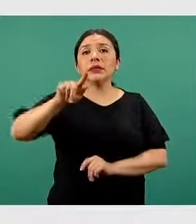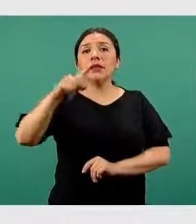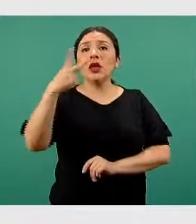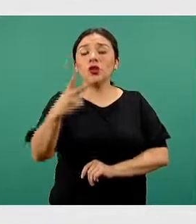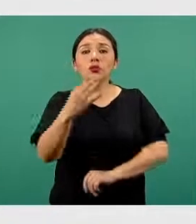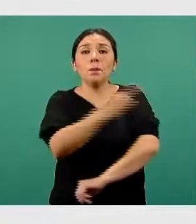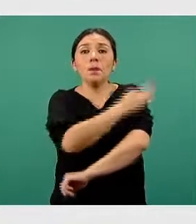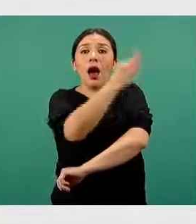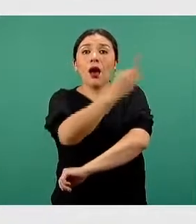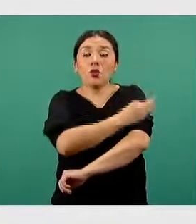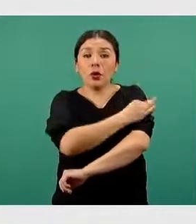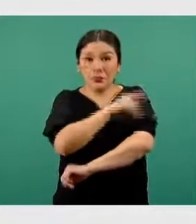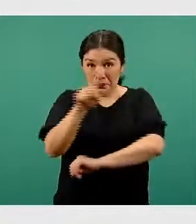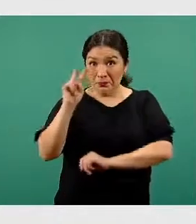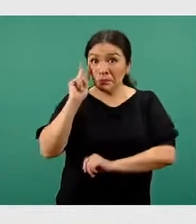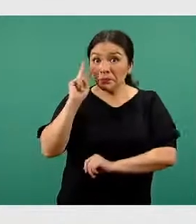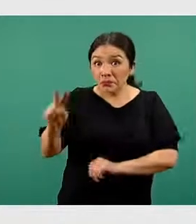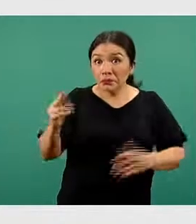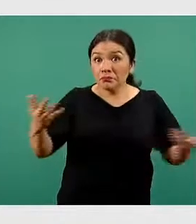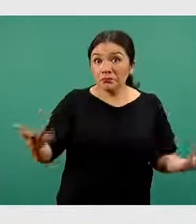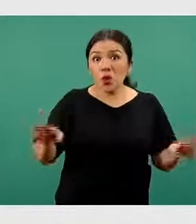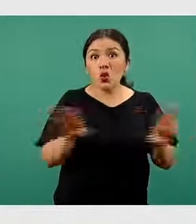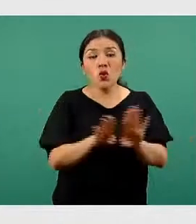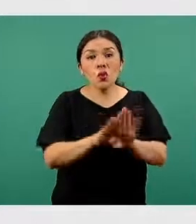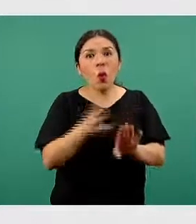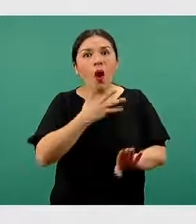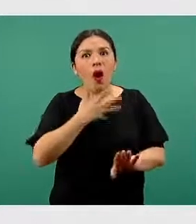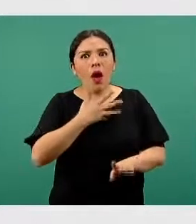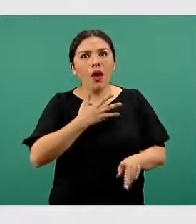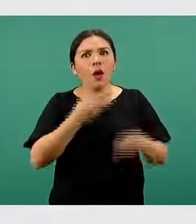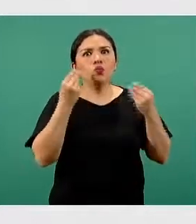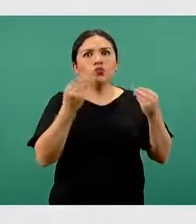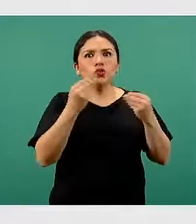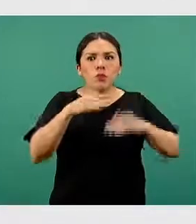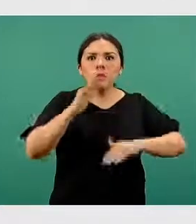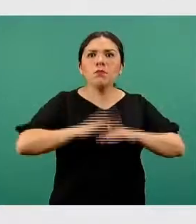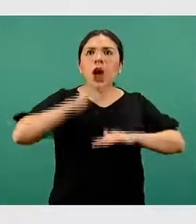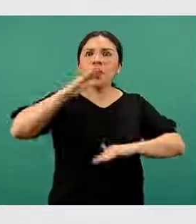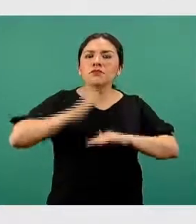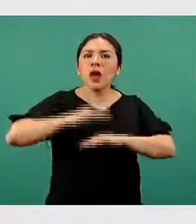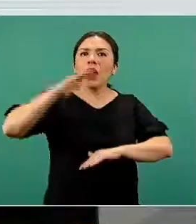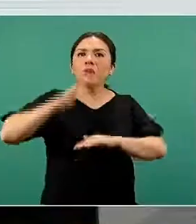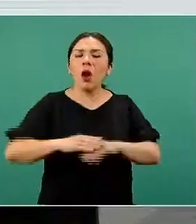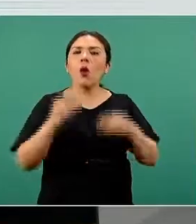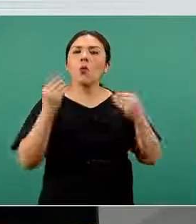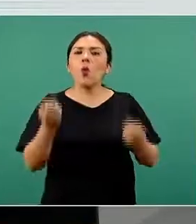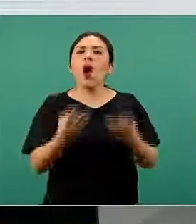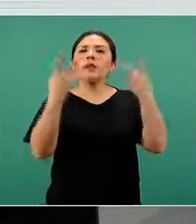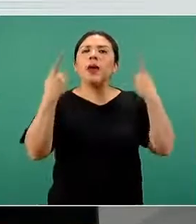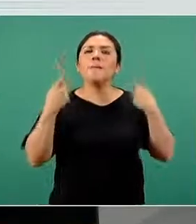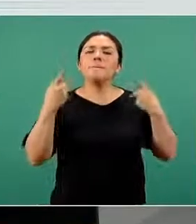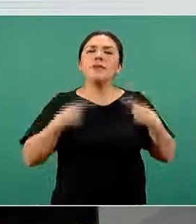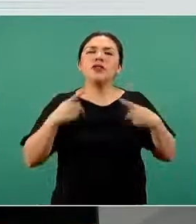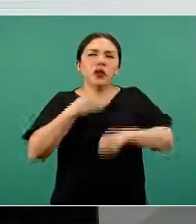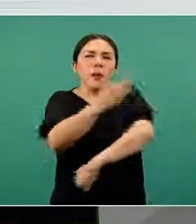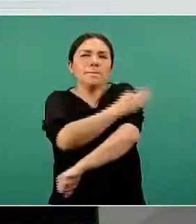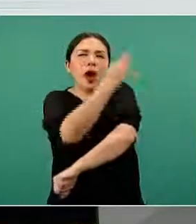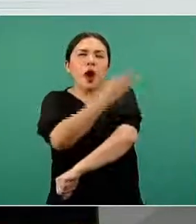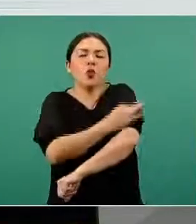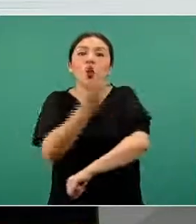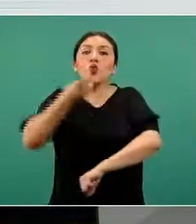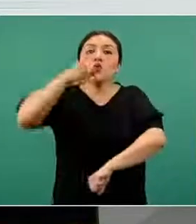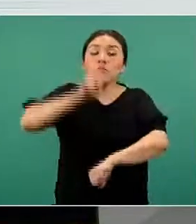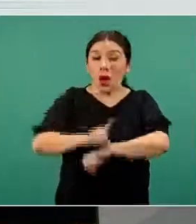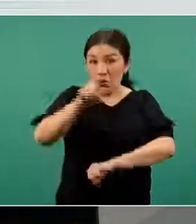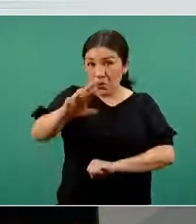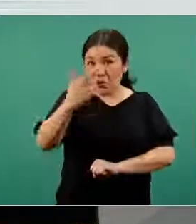58.572 dosis. Y entonces pueden ver ustedes cómo se ha tenido esta tendencia hacia el incremento del número de dosis aplicadas. Recordemos que